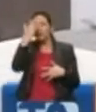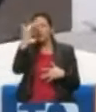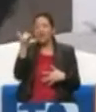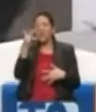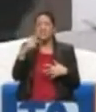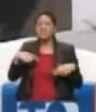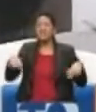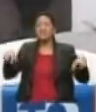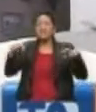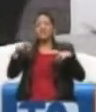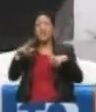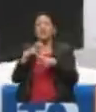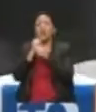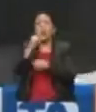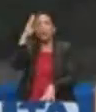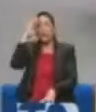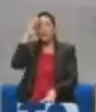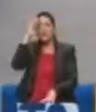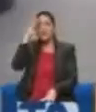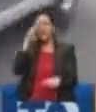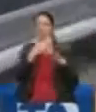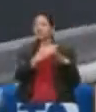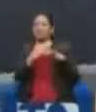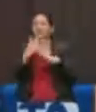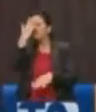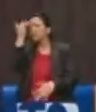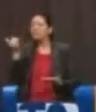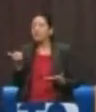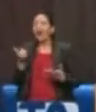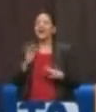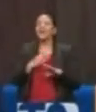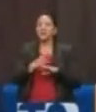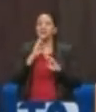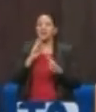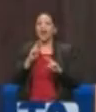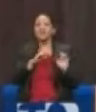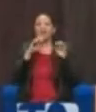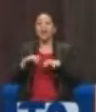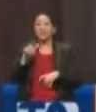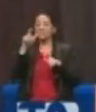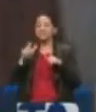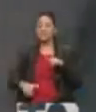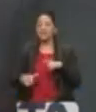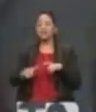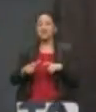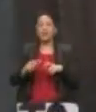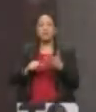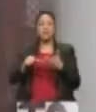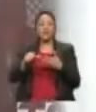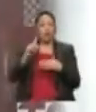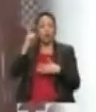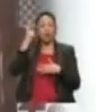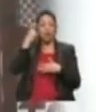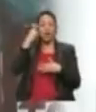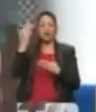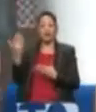había seguridad policial. Luego la respuesta. En la reunión estaba el secretario particular del ministro de gobierno.